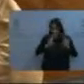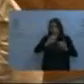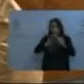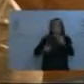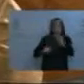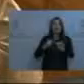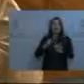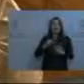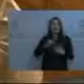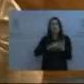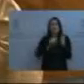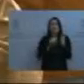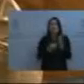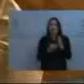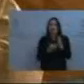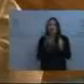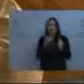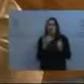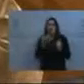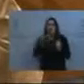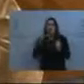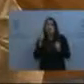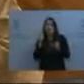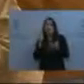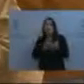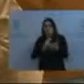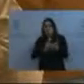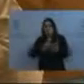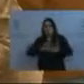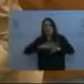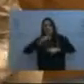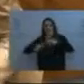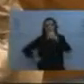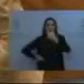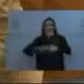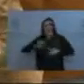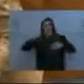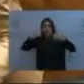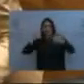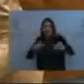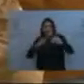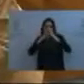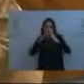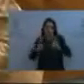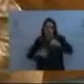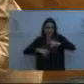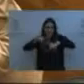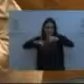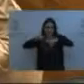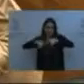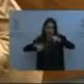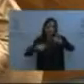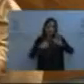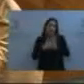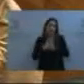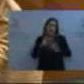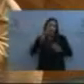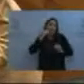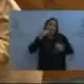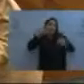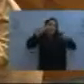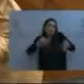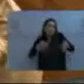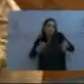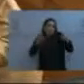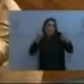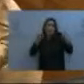ahí el proyecto contempla que son 20 meses de ejecución material de las viviendas, con lo cual una fecha cierta no, pero